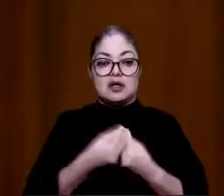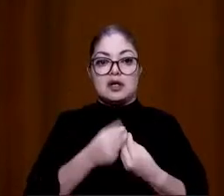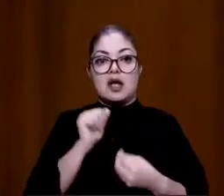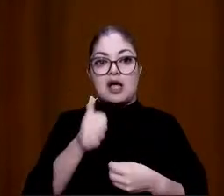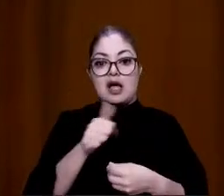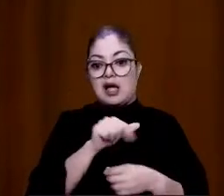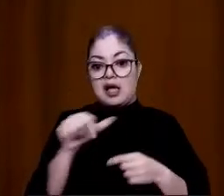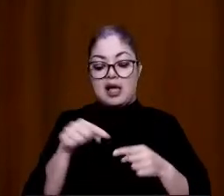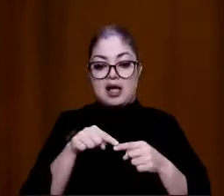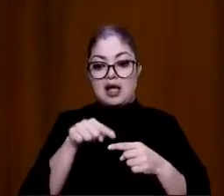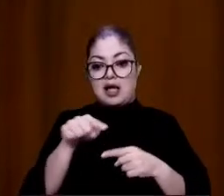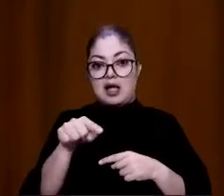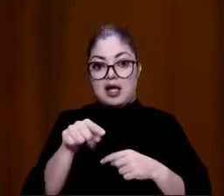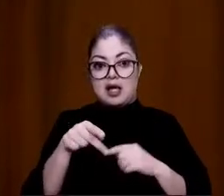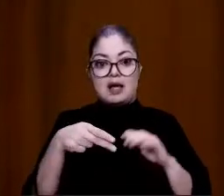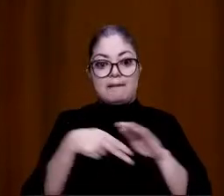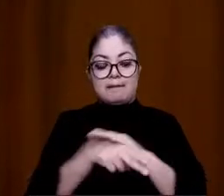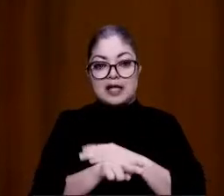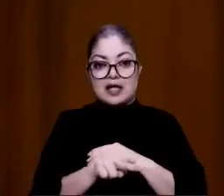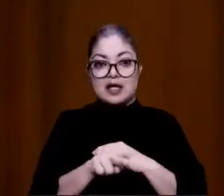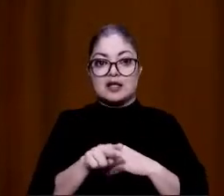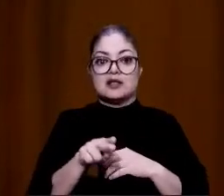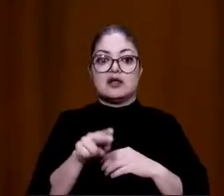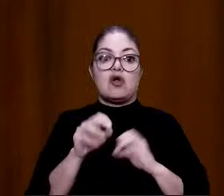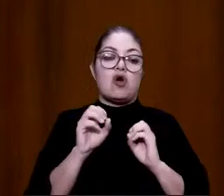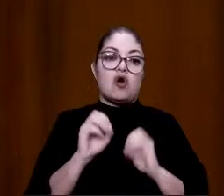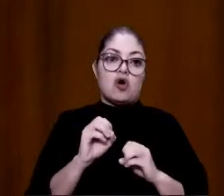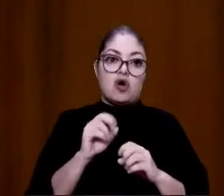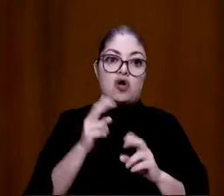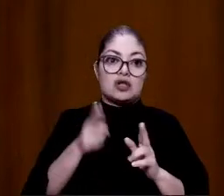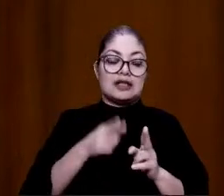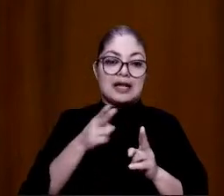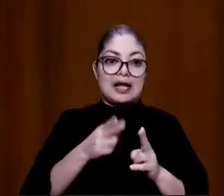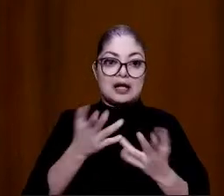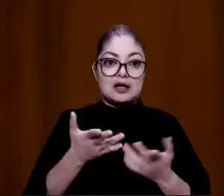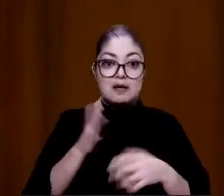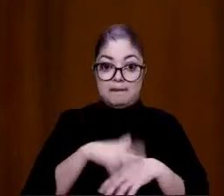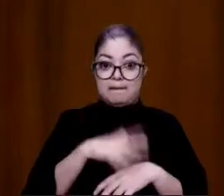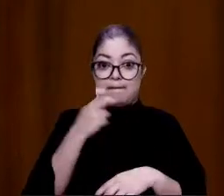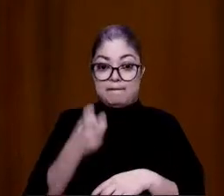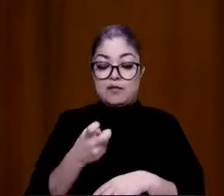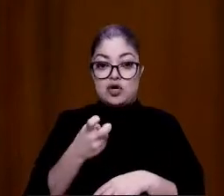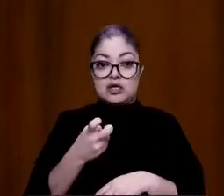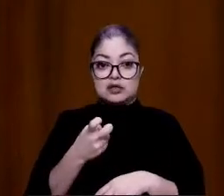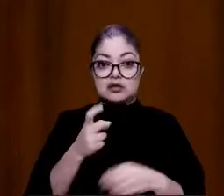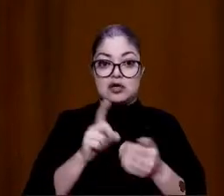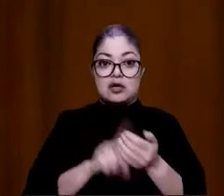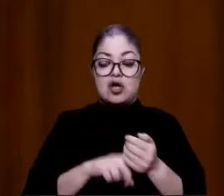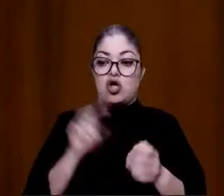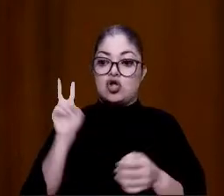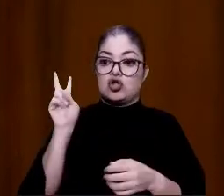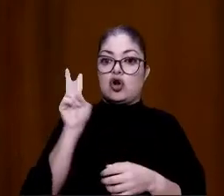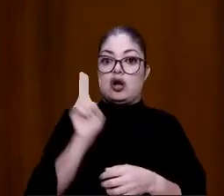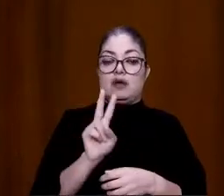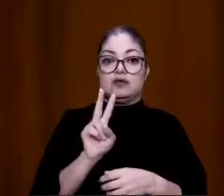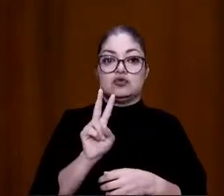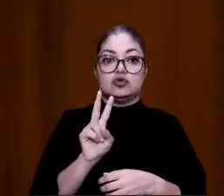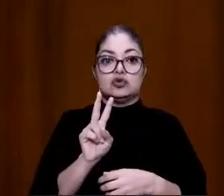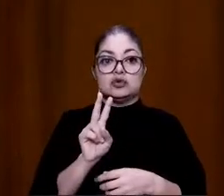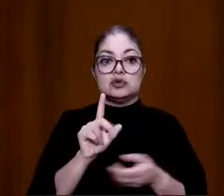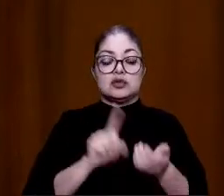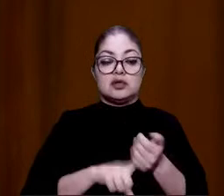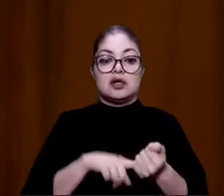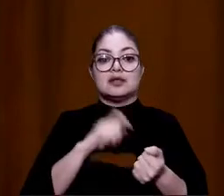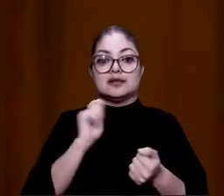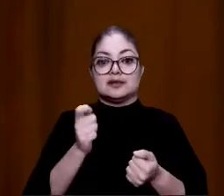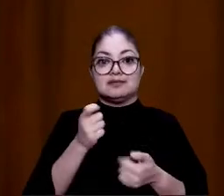del metro o del tren ligero. Es por eso que el trolebús lo recibimos con